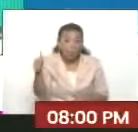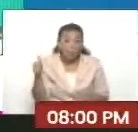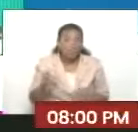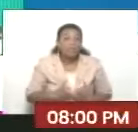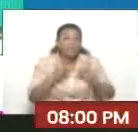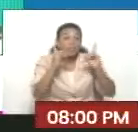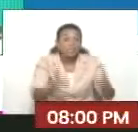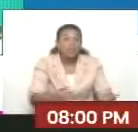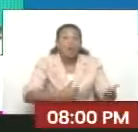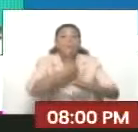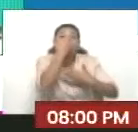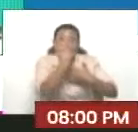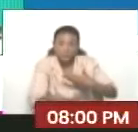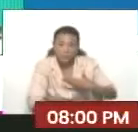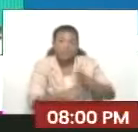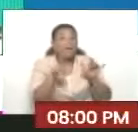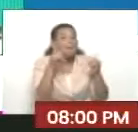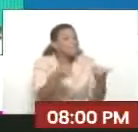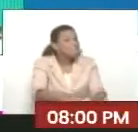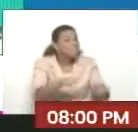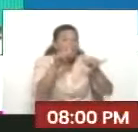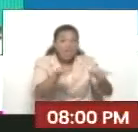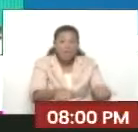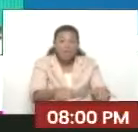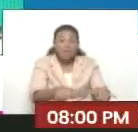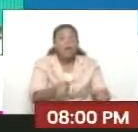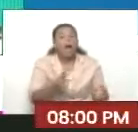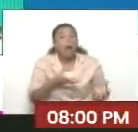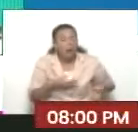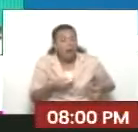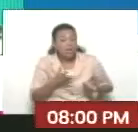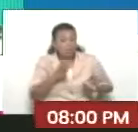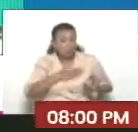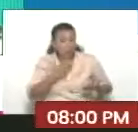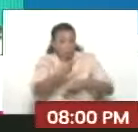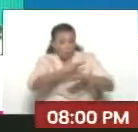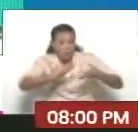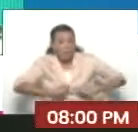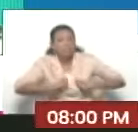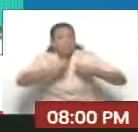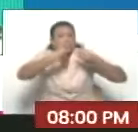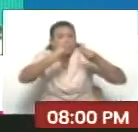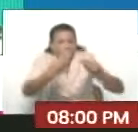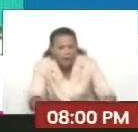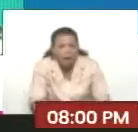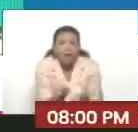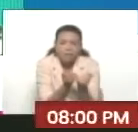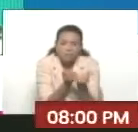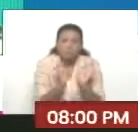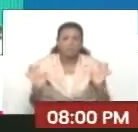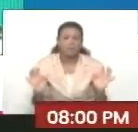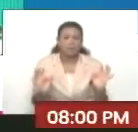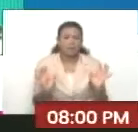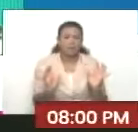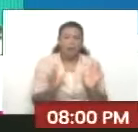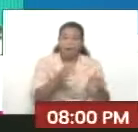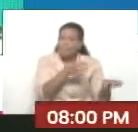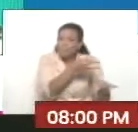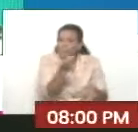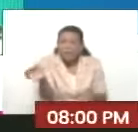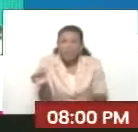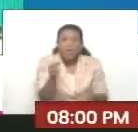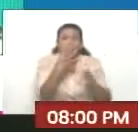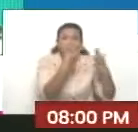decide su proyecto. La comunidad participa. Y nosotros le entregamos los recursos para que la comunidad lo haga. Así es. Y la efectividad ha